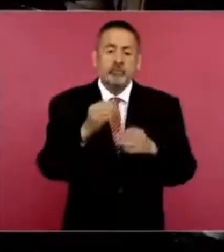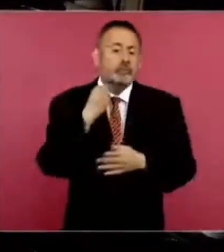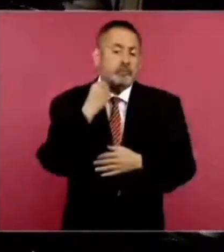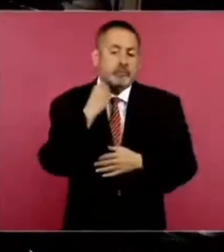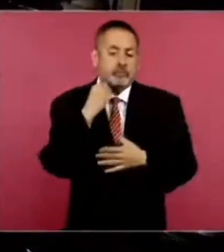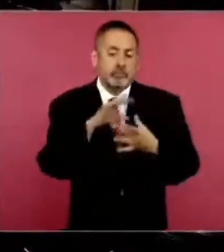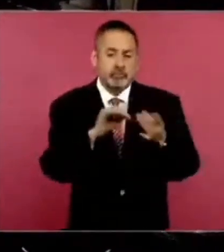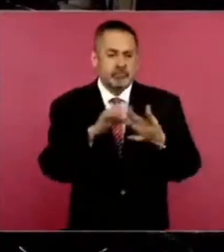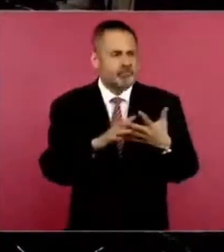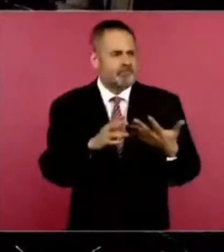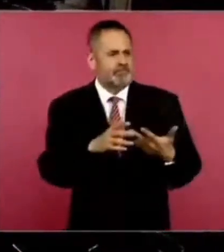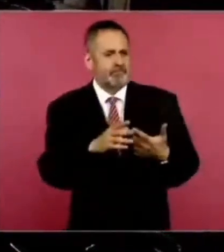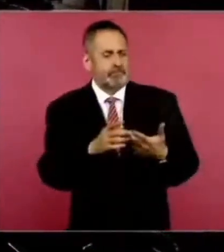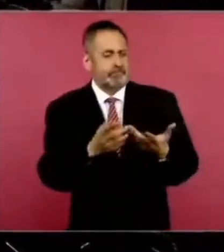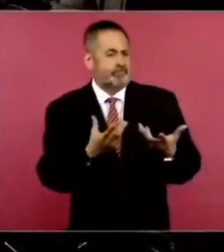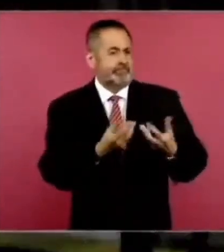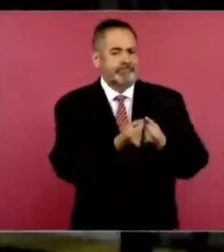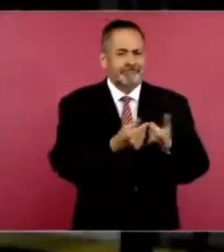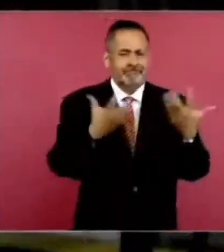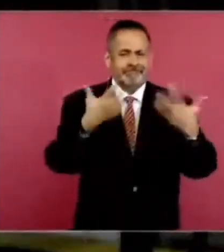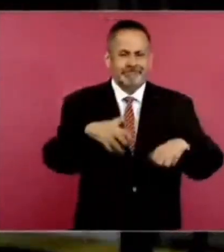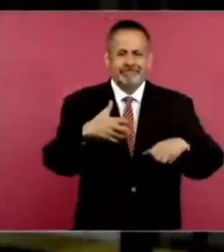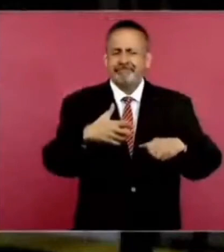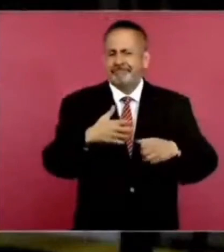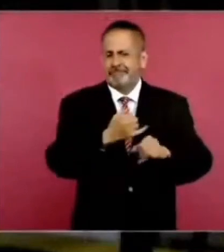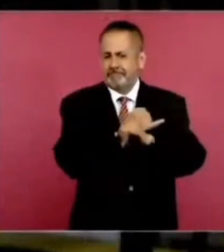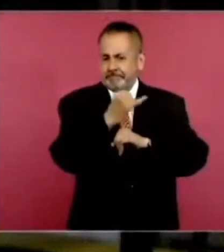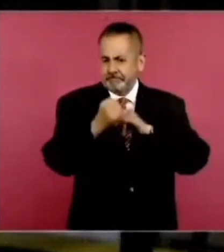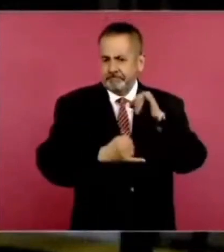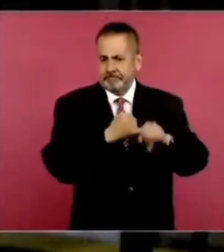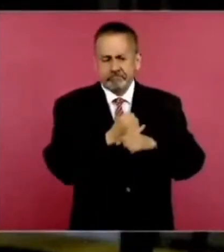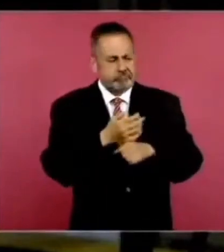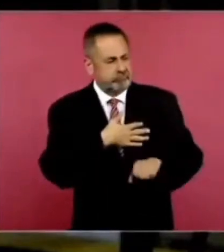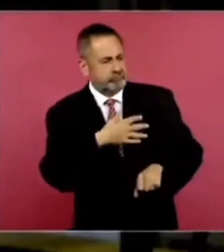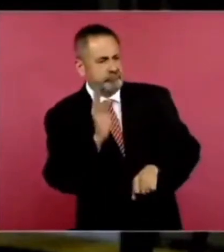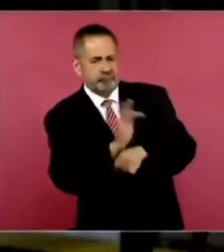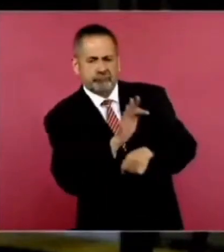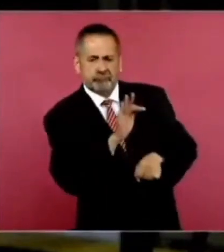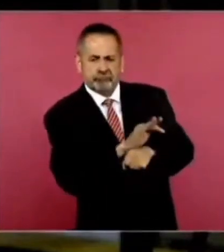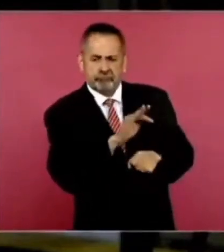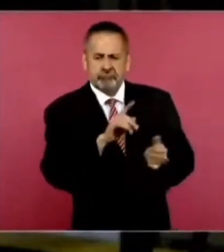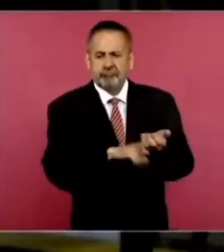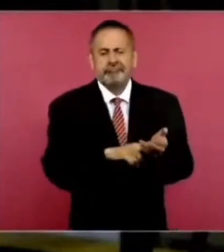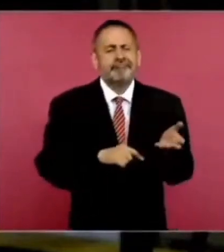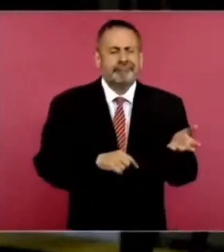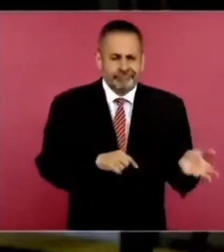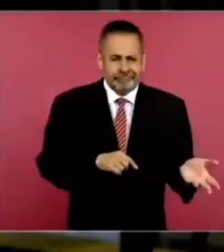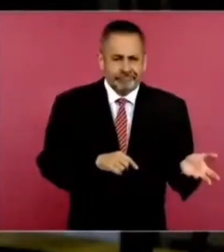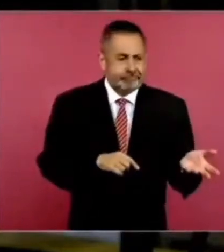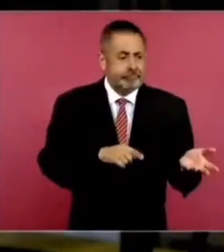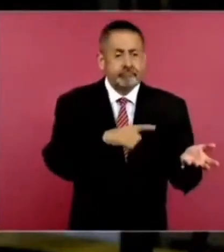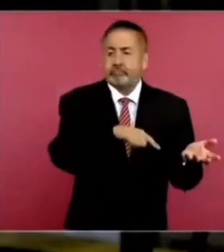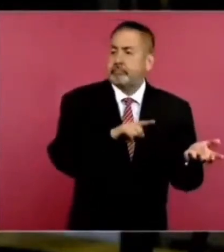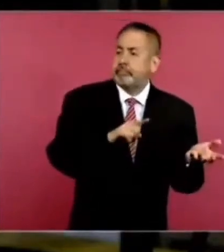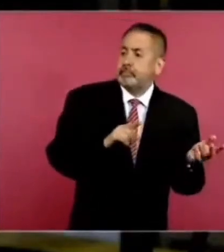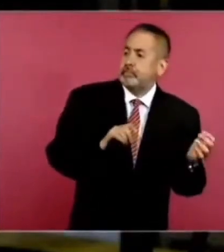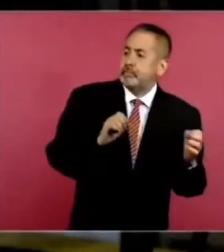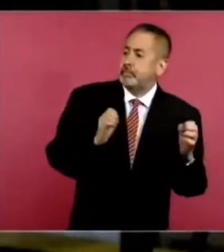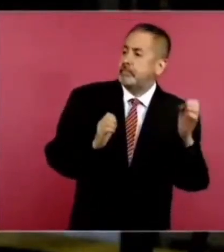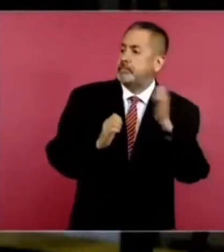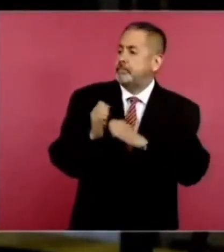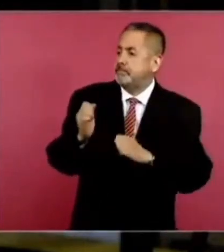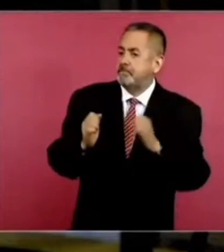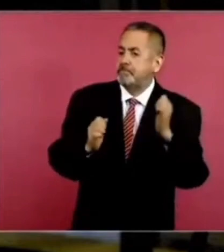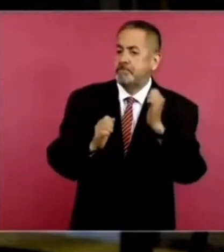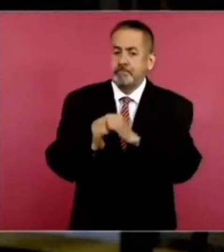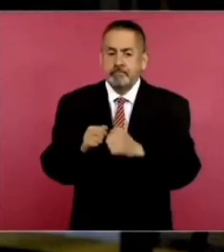son grandes empresas internacionales y locales que tienden a embaucar a funcionarios no